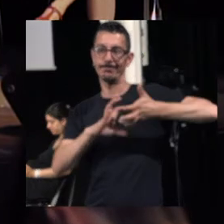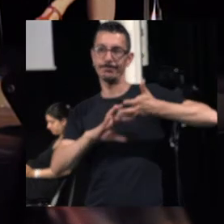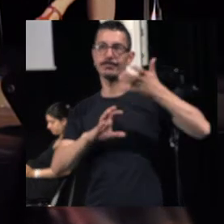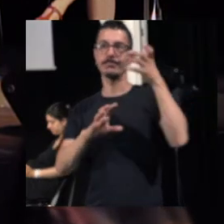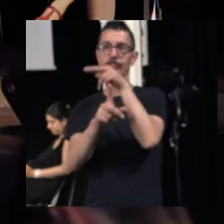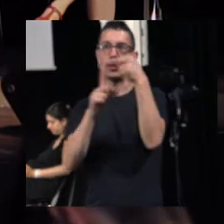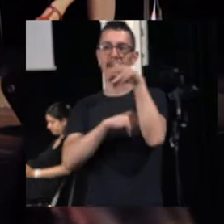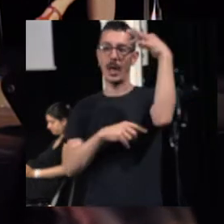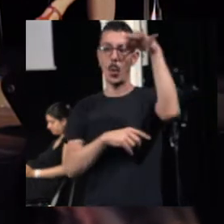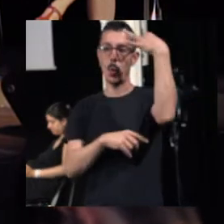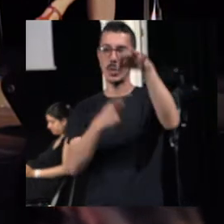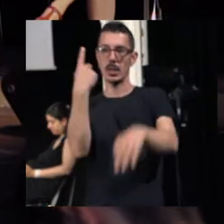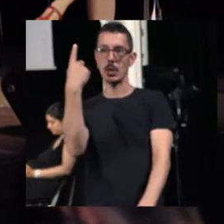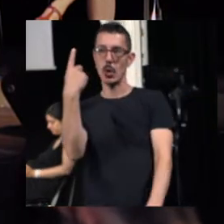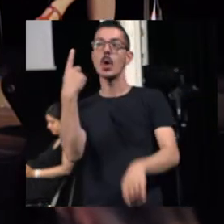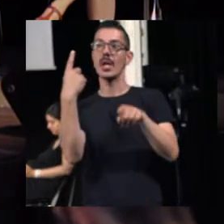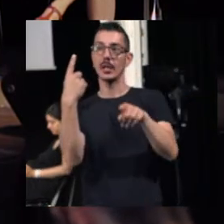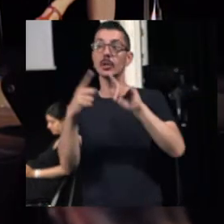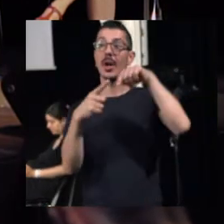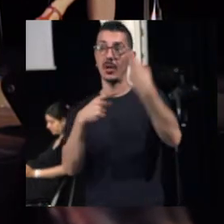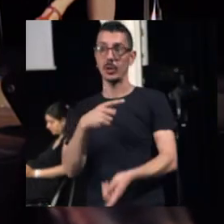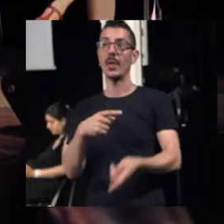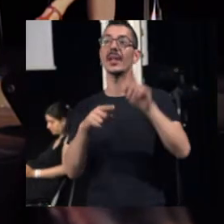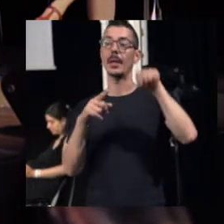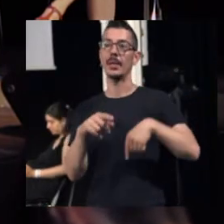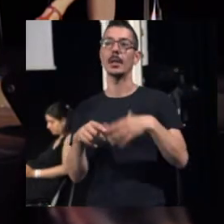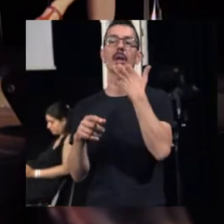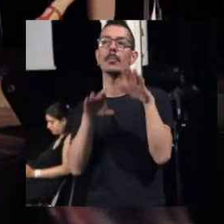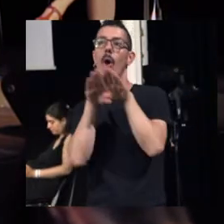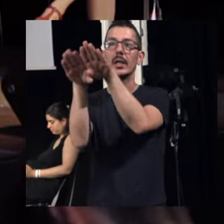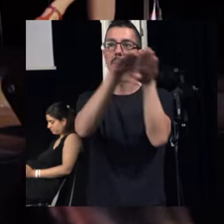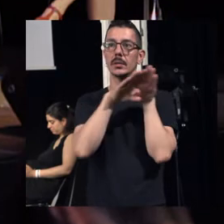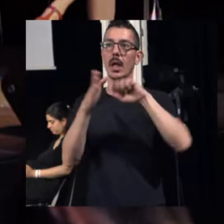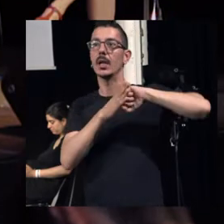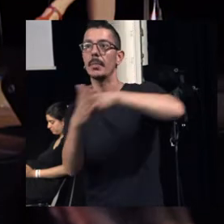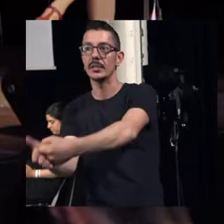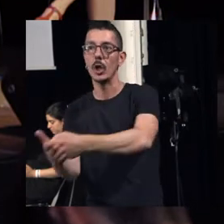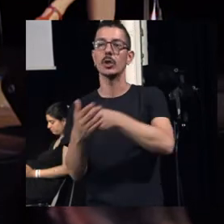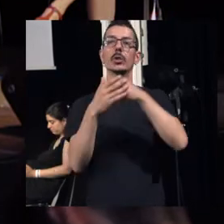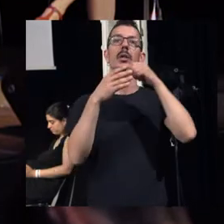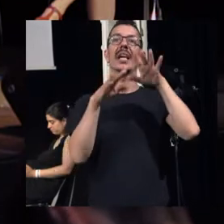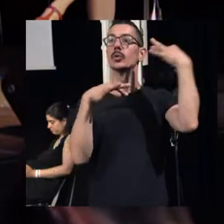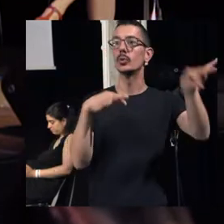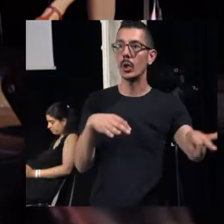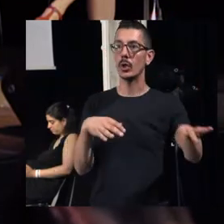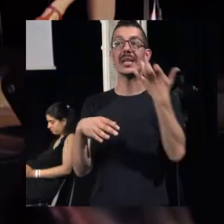Es decir, pueden generar efectos de esencialización, homogeneización, represión y también de exclusión.